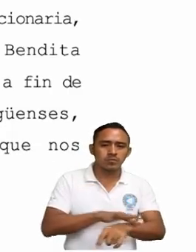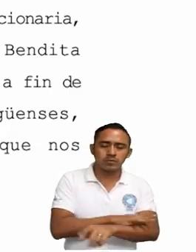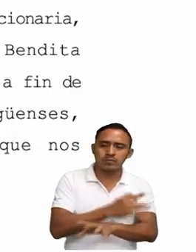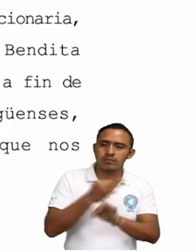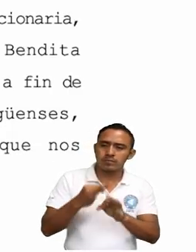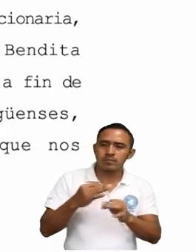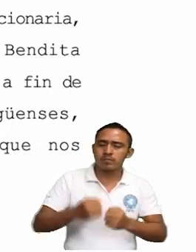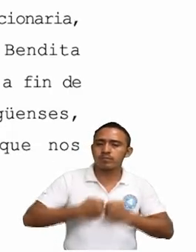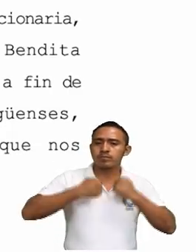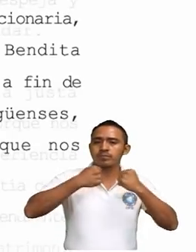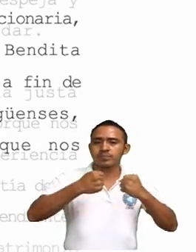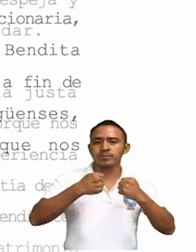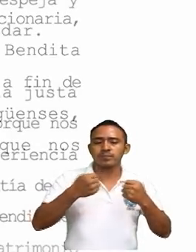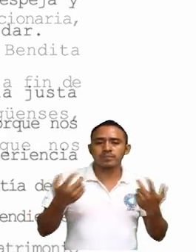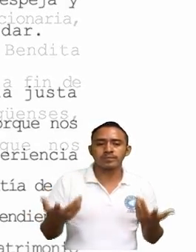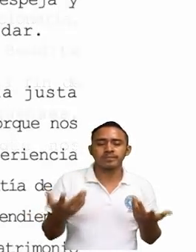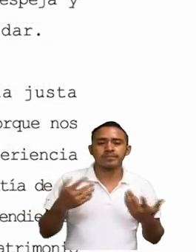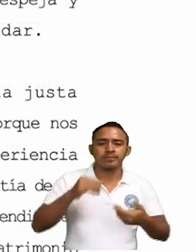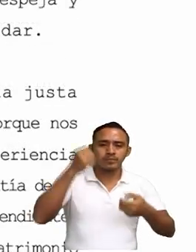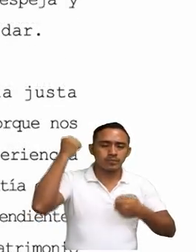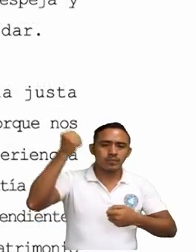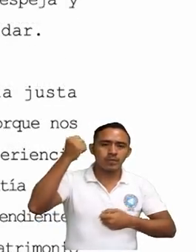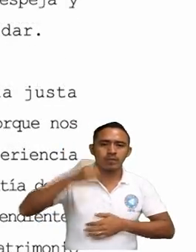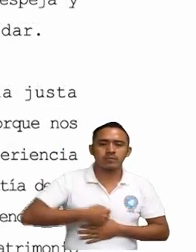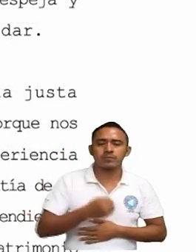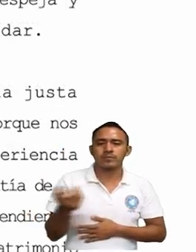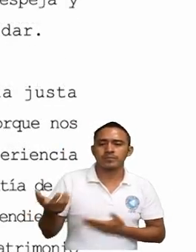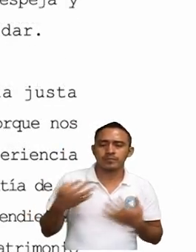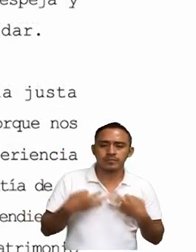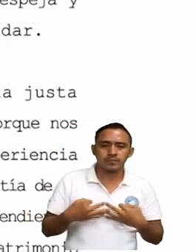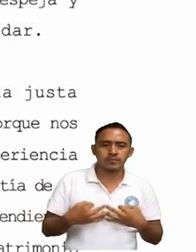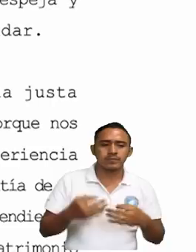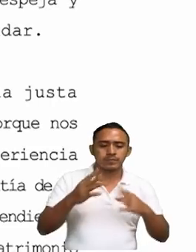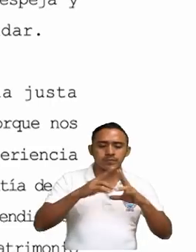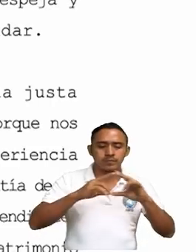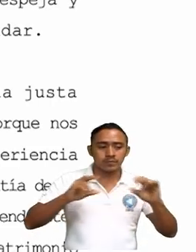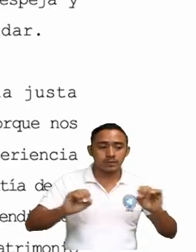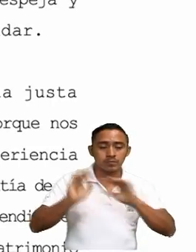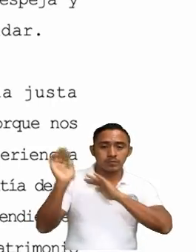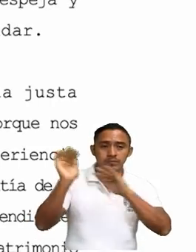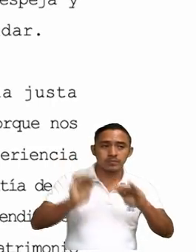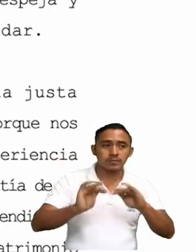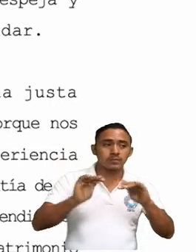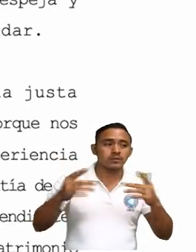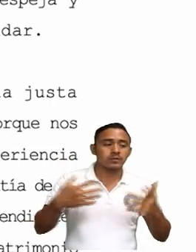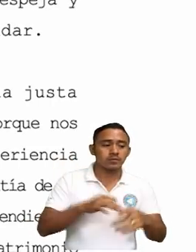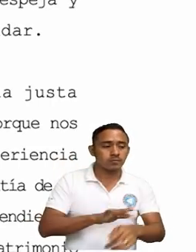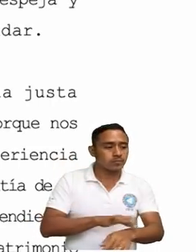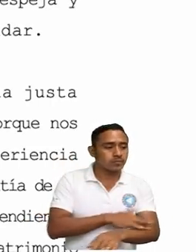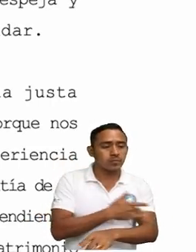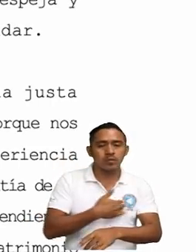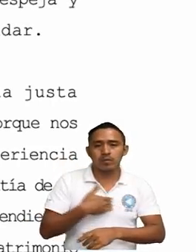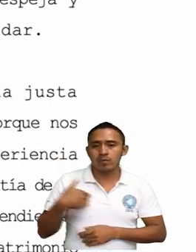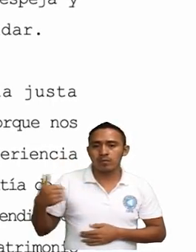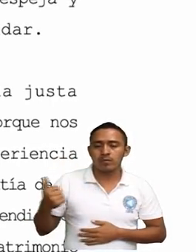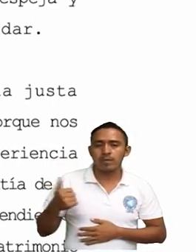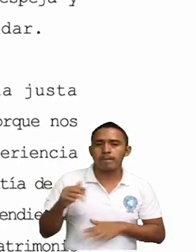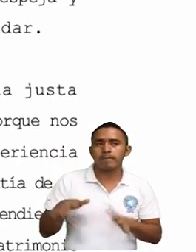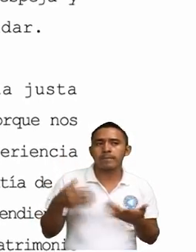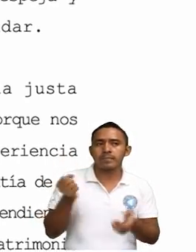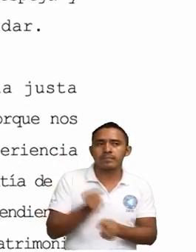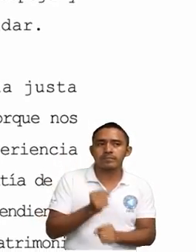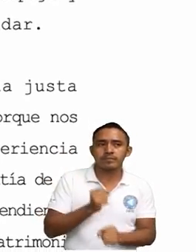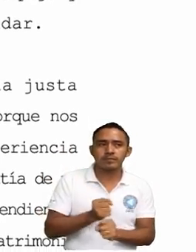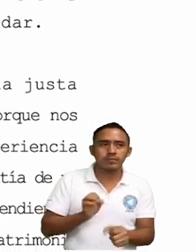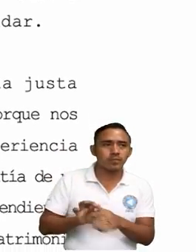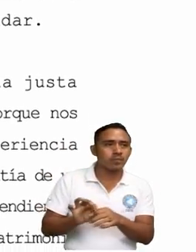de vitalidad revolucionaria, nutriéndonos y nutriendo la patria bendita y libre de los mejores sentimientos, a fin de trabajar